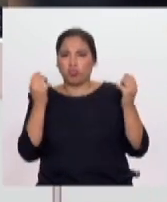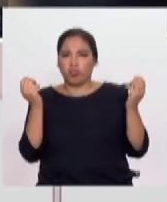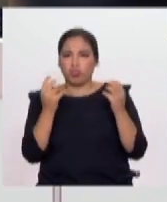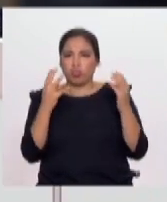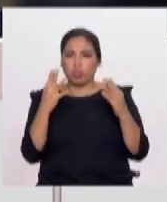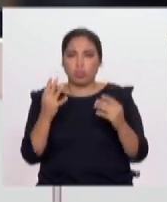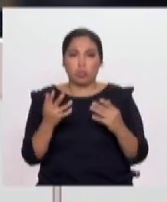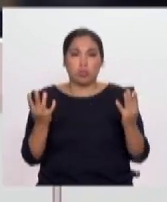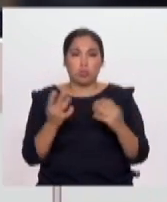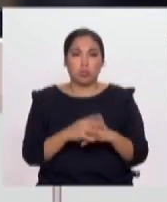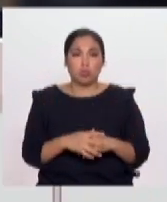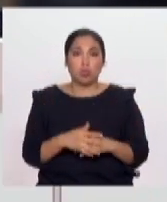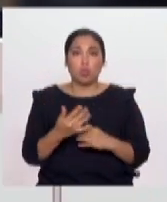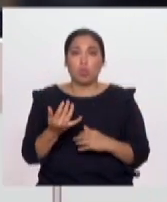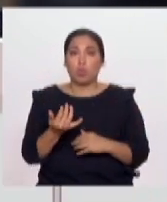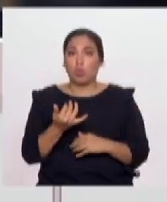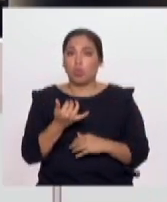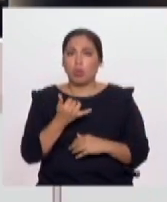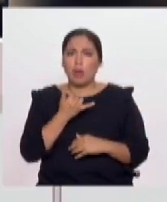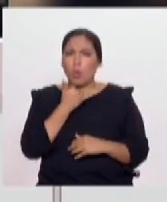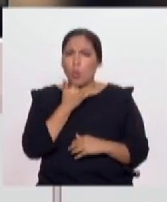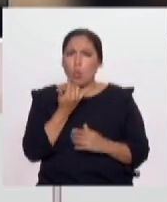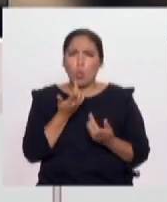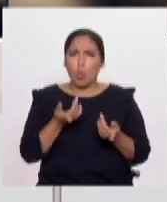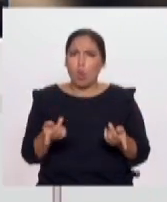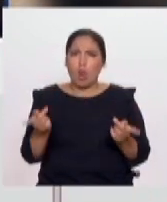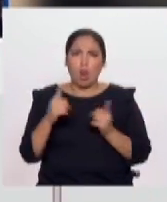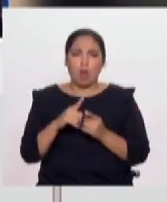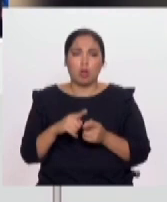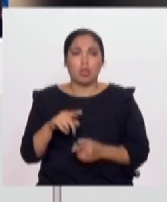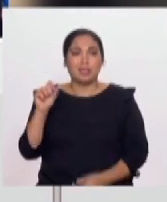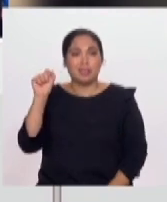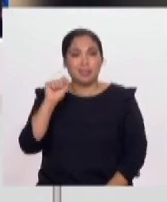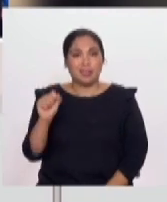ocurrió, me parece, el día sábado. Y cuando este